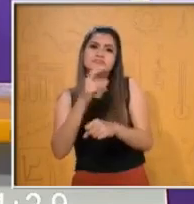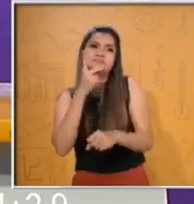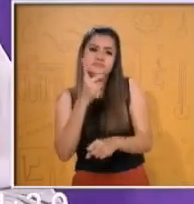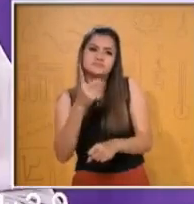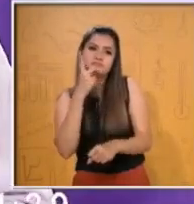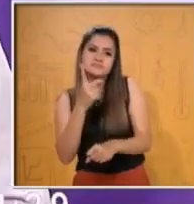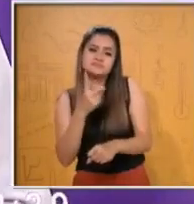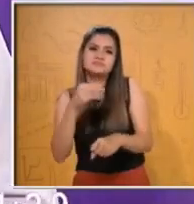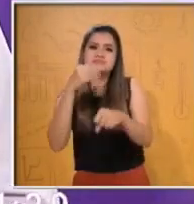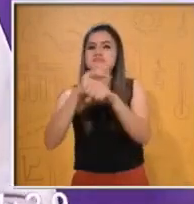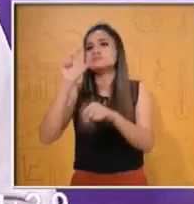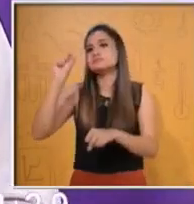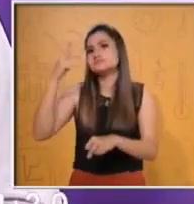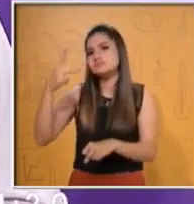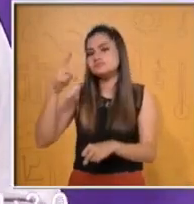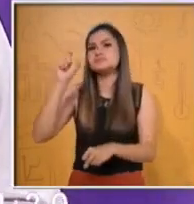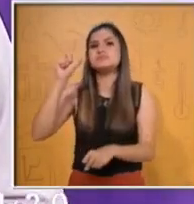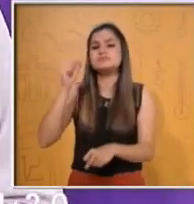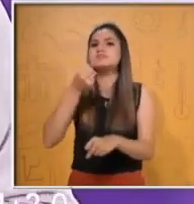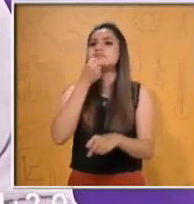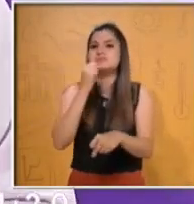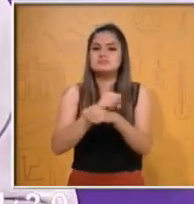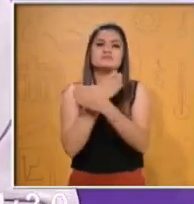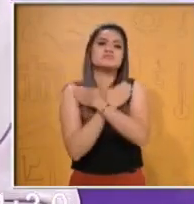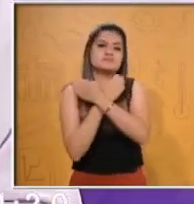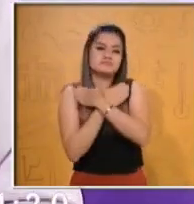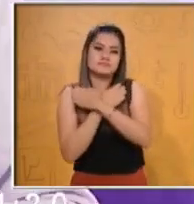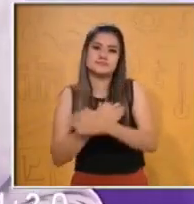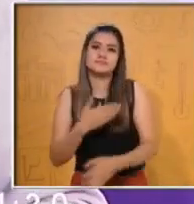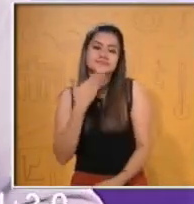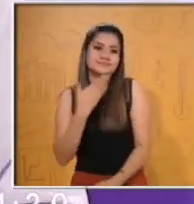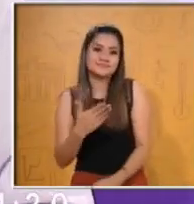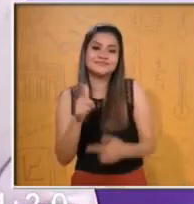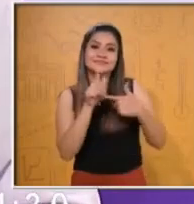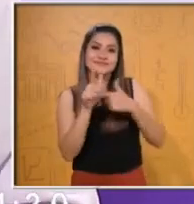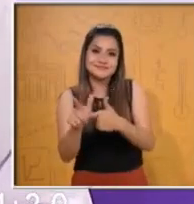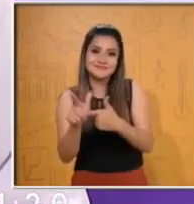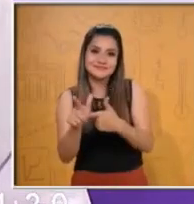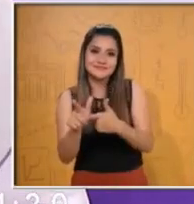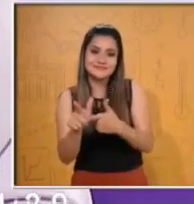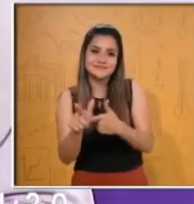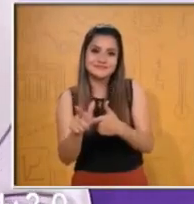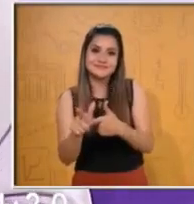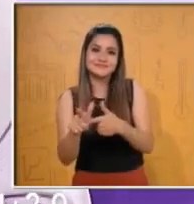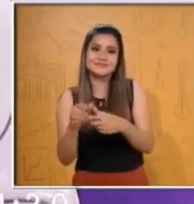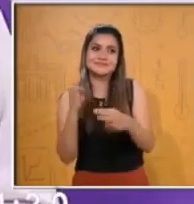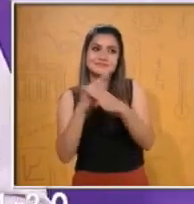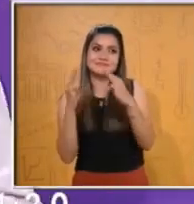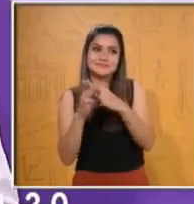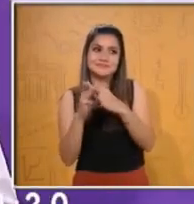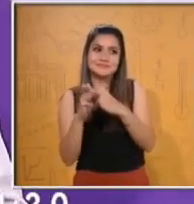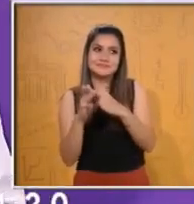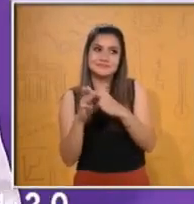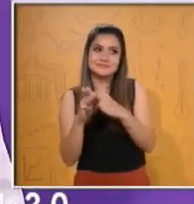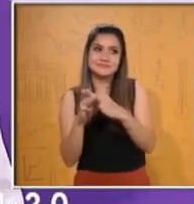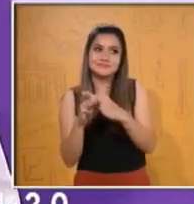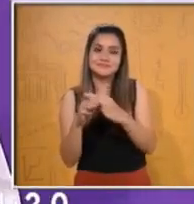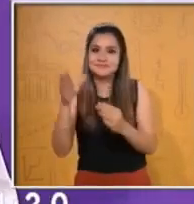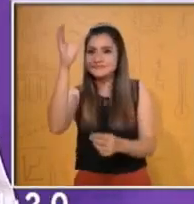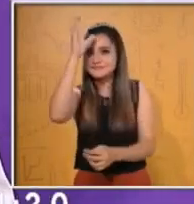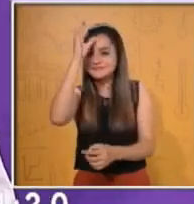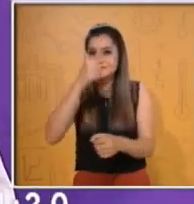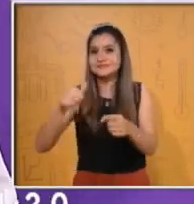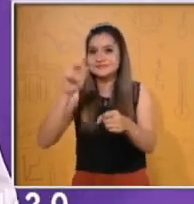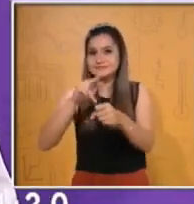del canal 28 o también de la Secretaría de Educación. Y bueno, continuamos con la siguiente asignatura, que es Ciencias Naturales, con